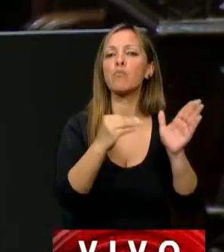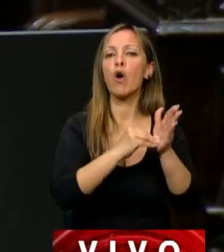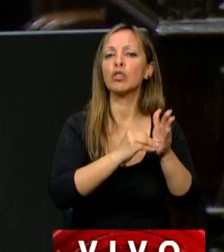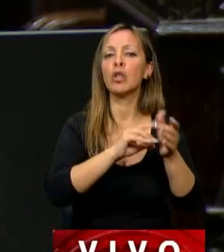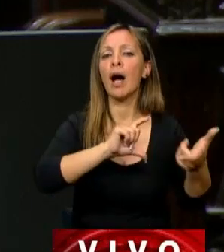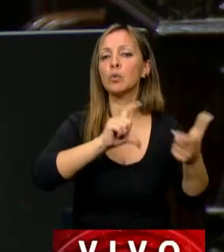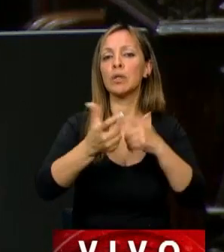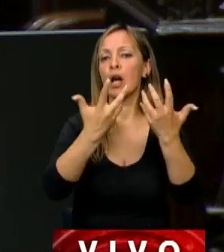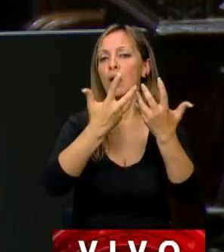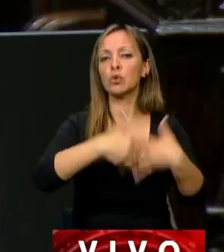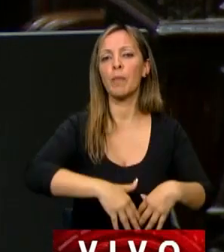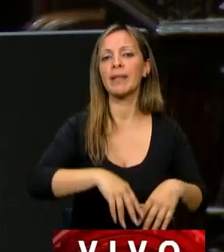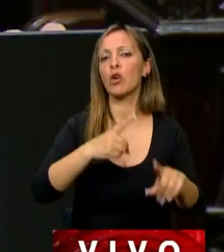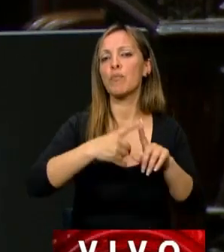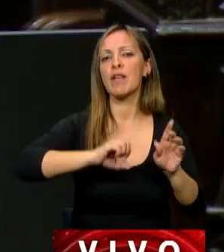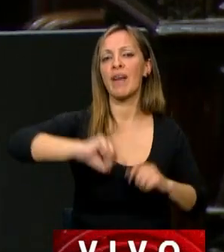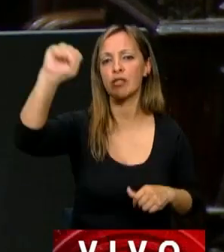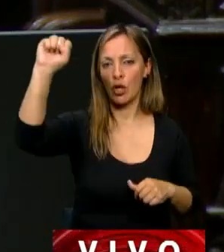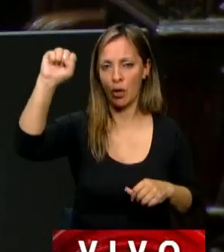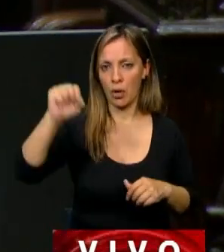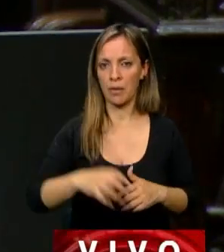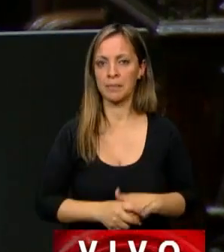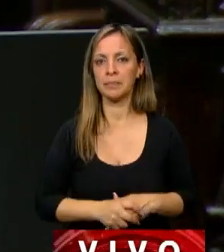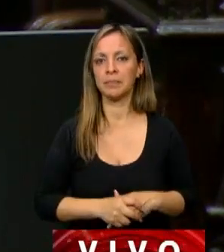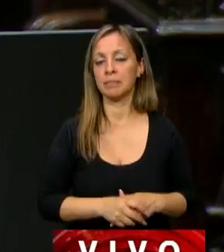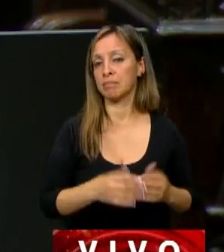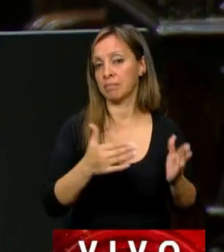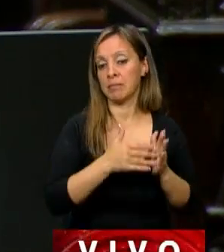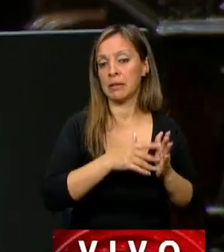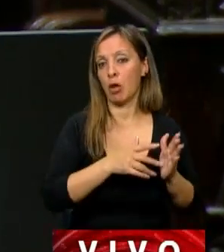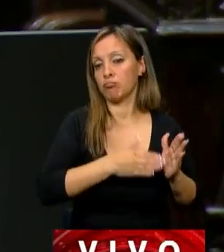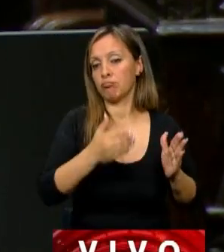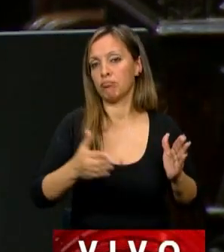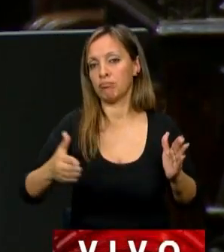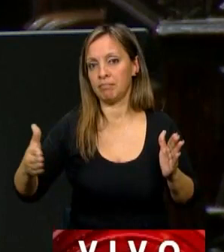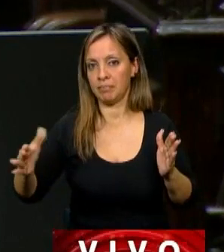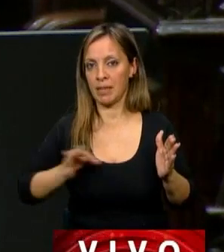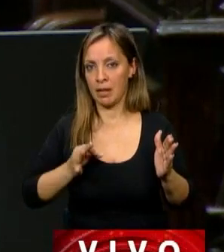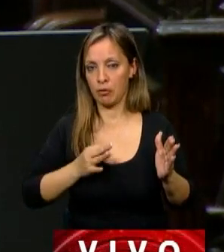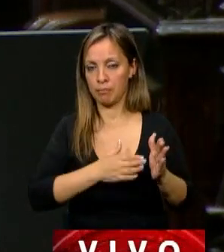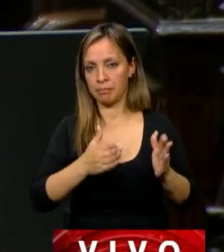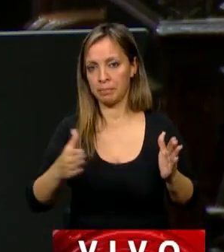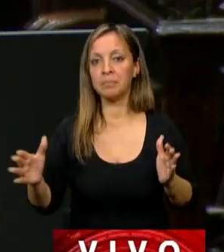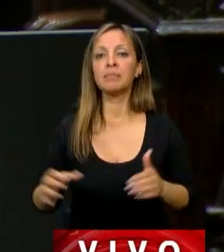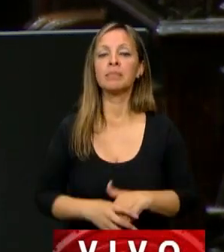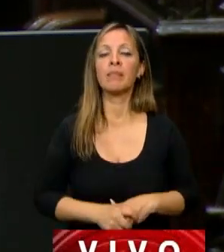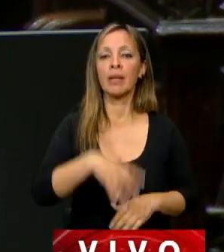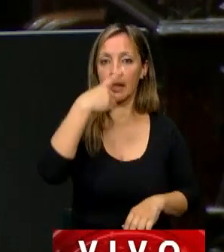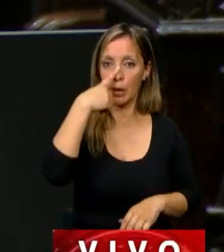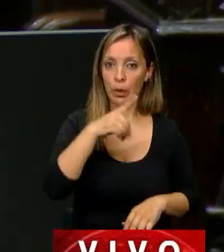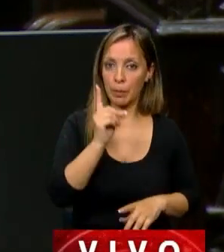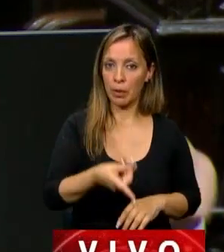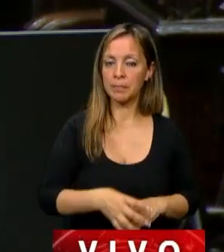por inflación en los sucesivos periodos siguientes al año 2018. Y por